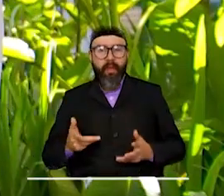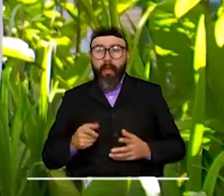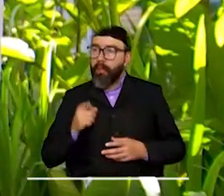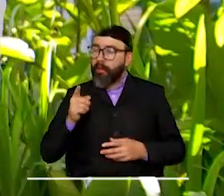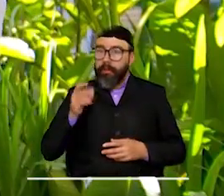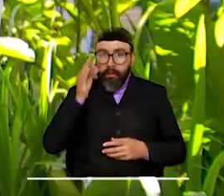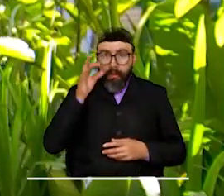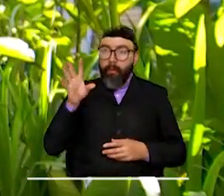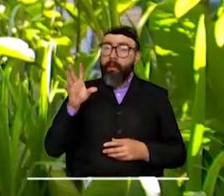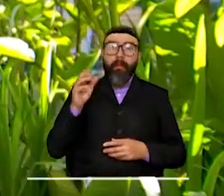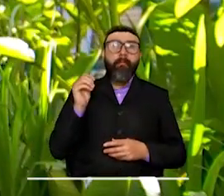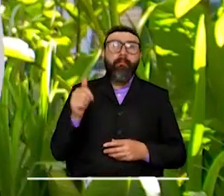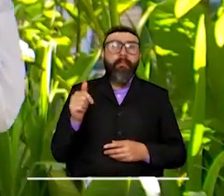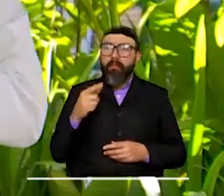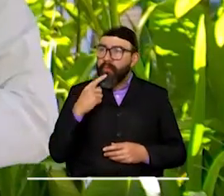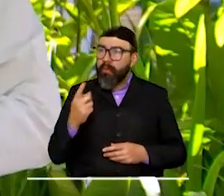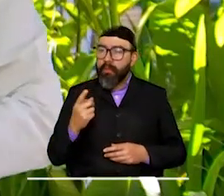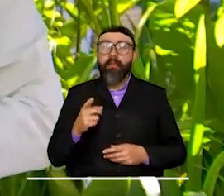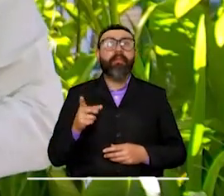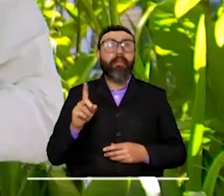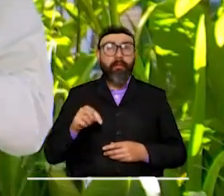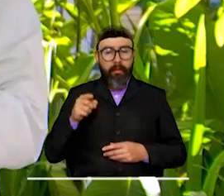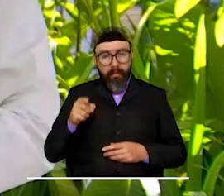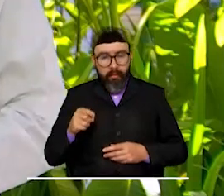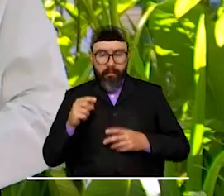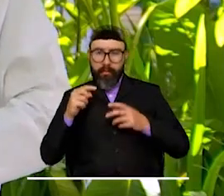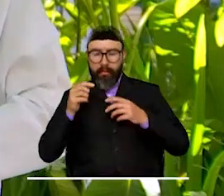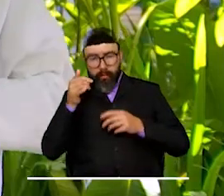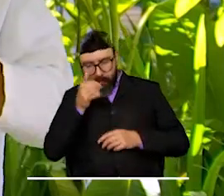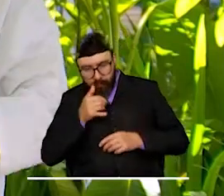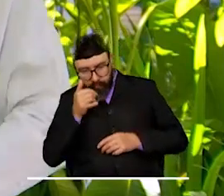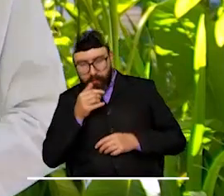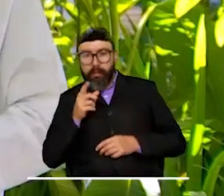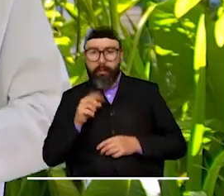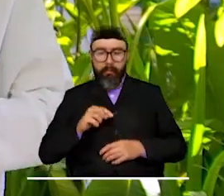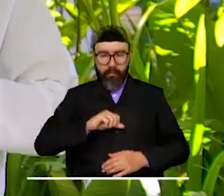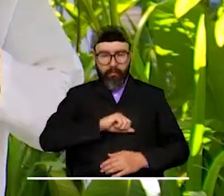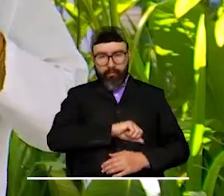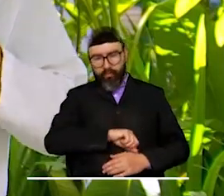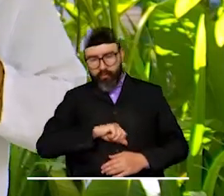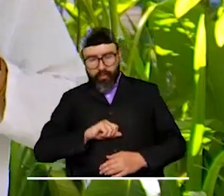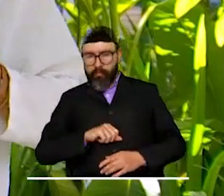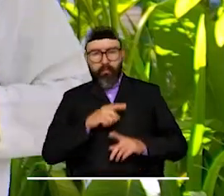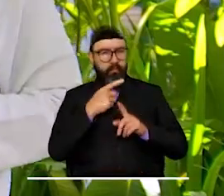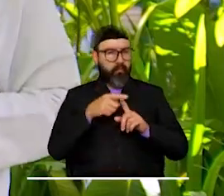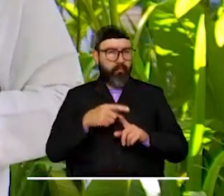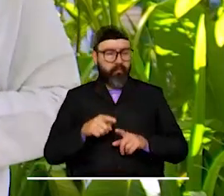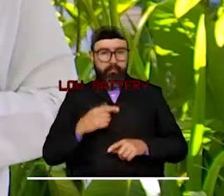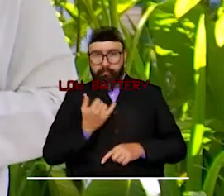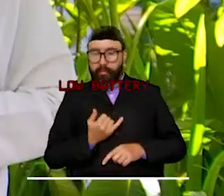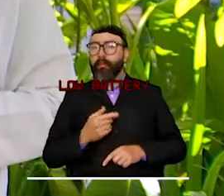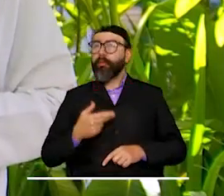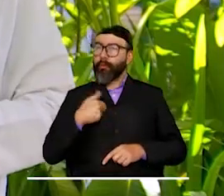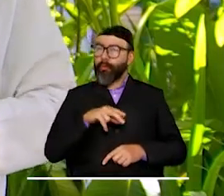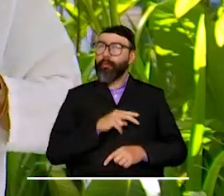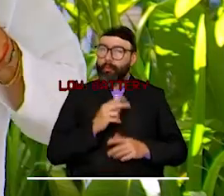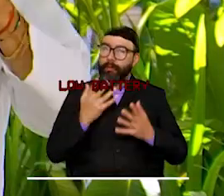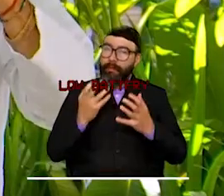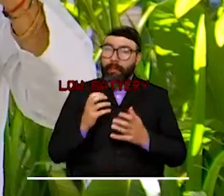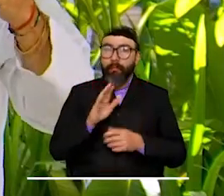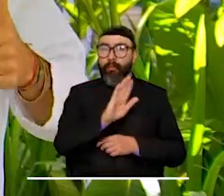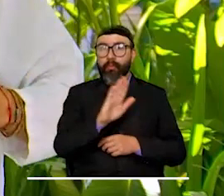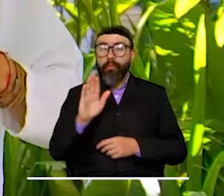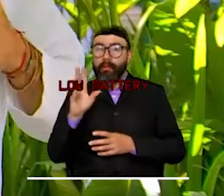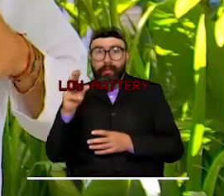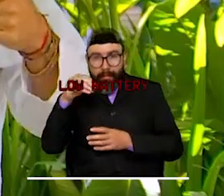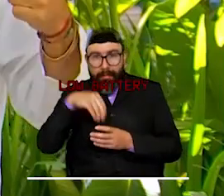ellos mismos le dicen, y también endoscopia, y también tomografía, y también resonancia. A eso es lo que queremos llegar con todos ustedes, para que